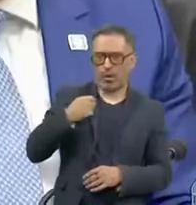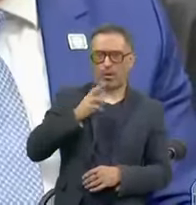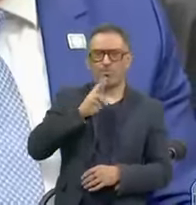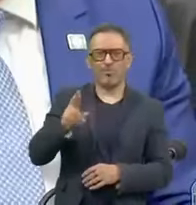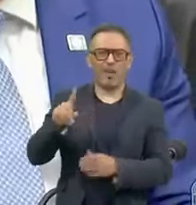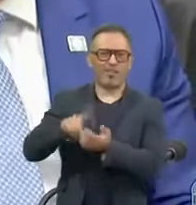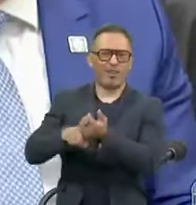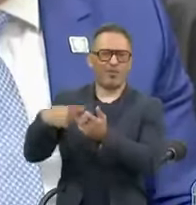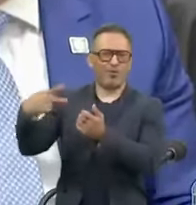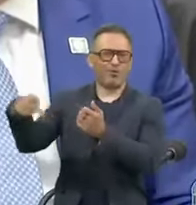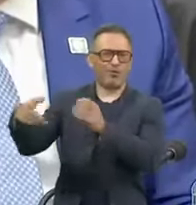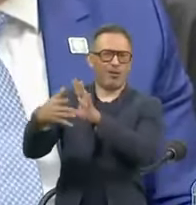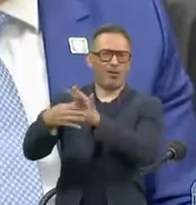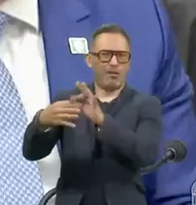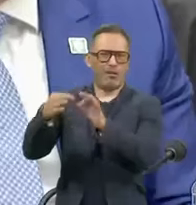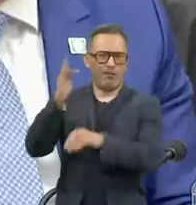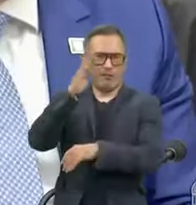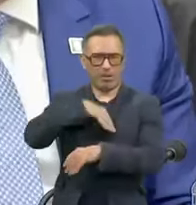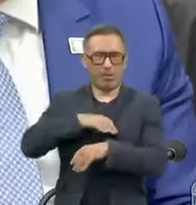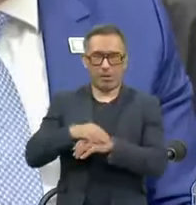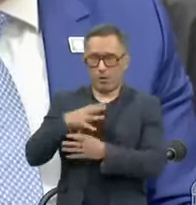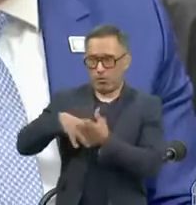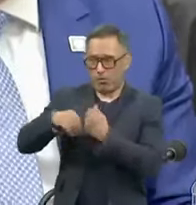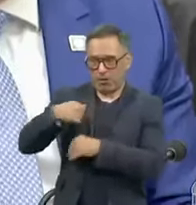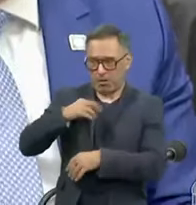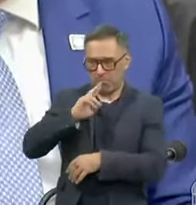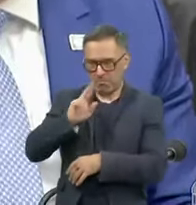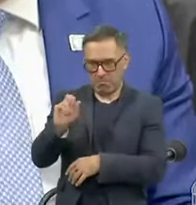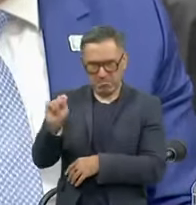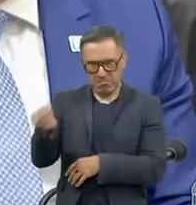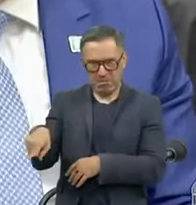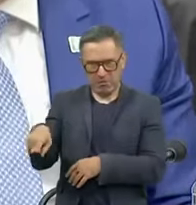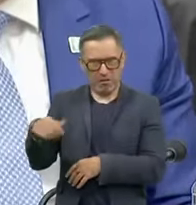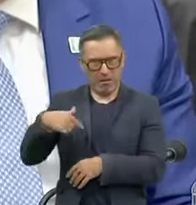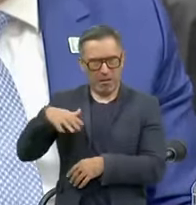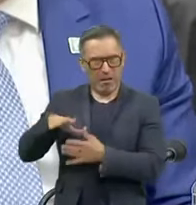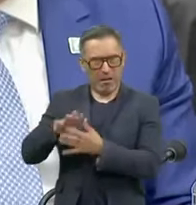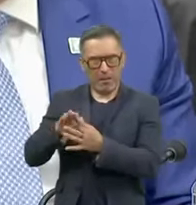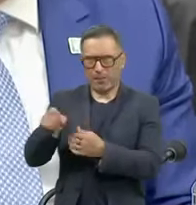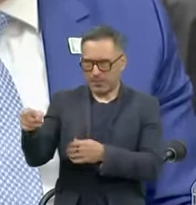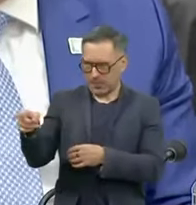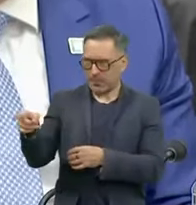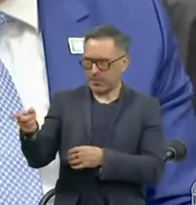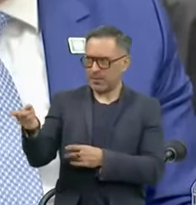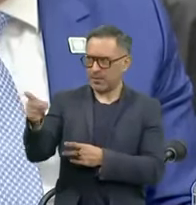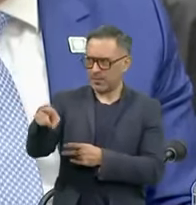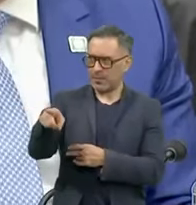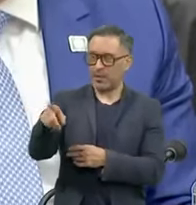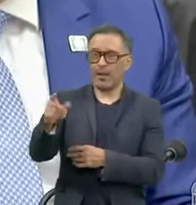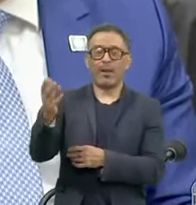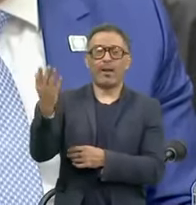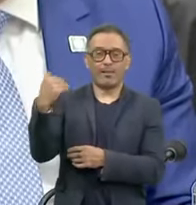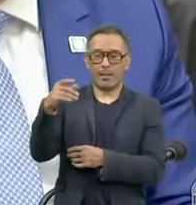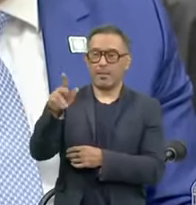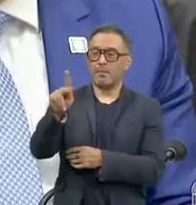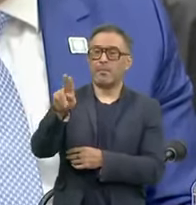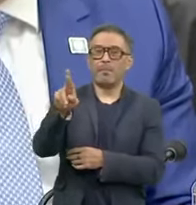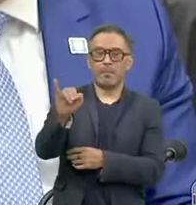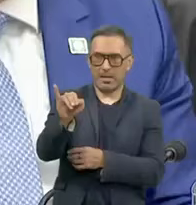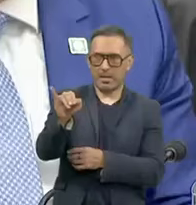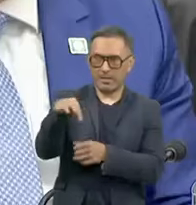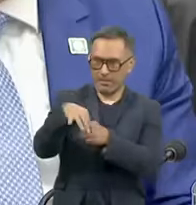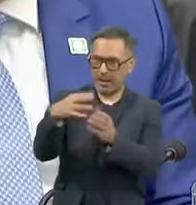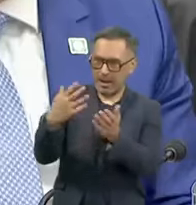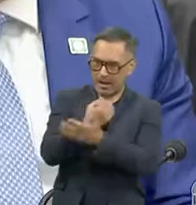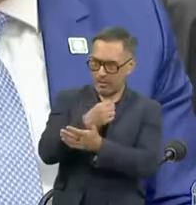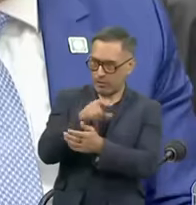falsas, porque yo te diría lo mismo que dije en mi intervención, ya renunciaste a los triunfos que obtuviste con los votos del PRI, porque no